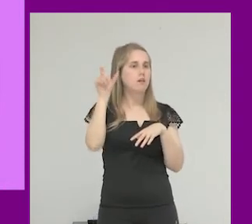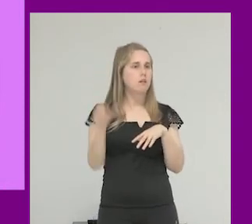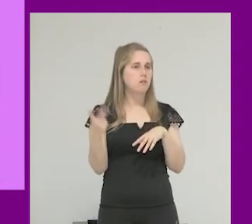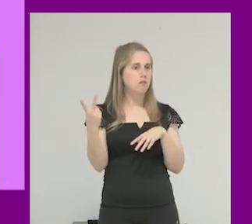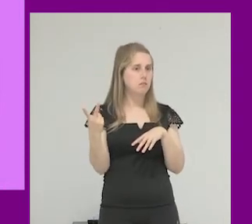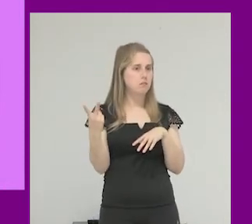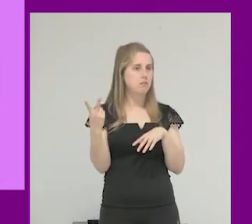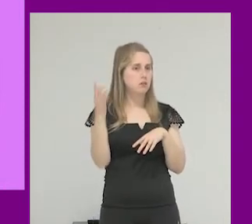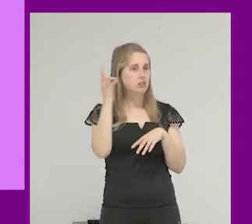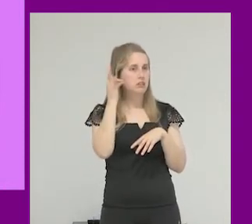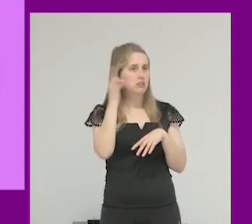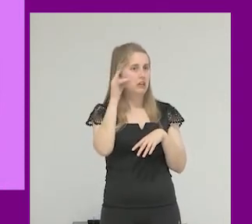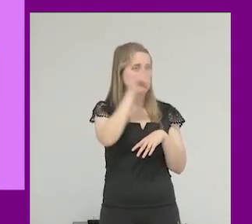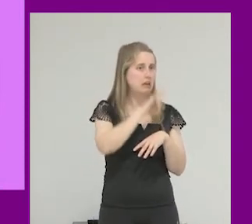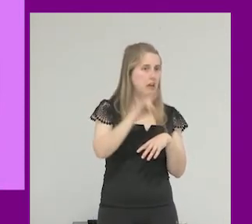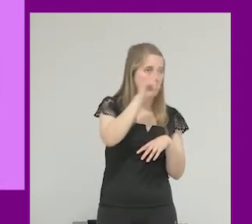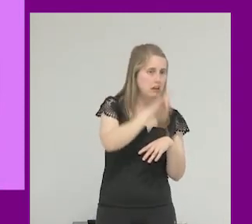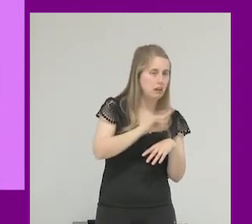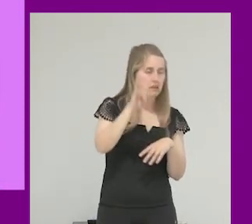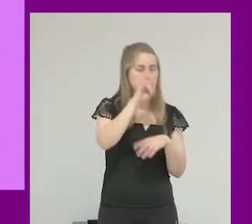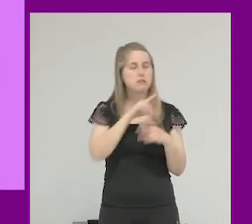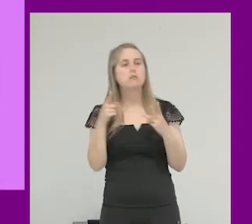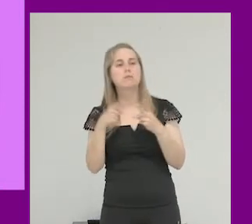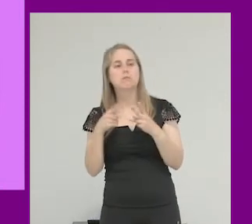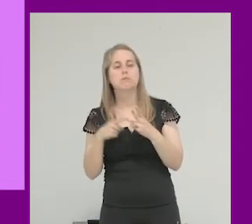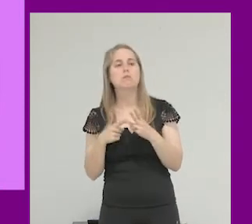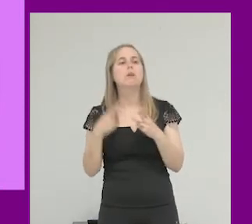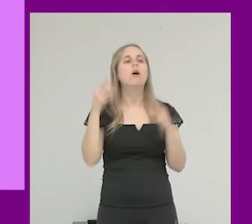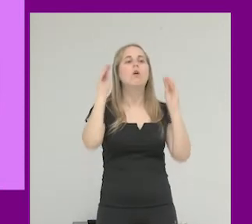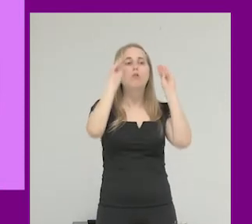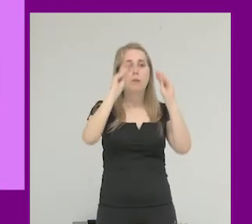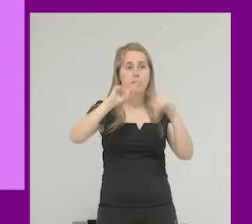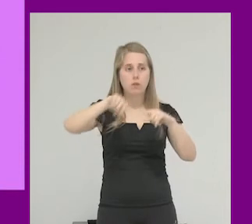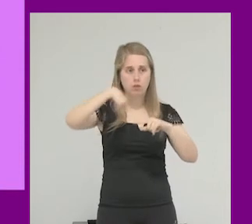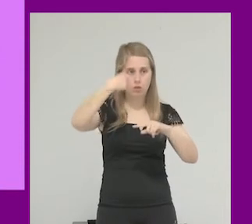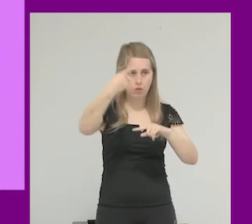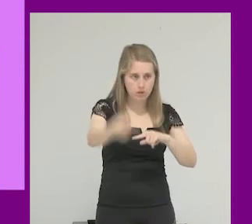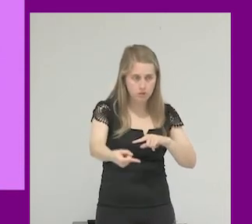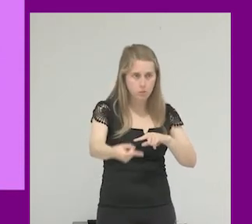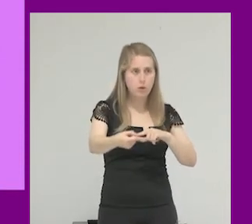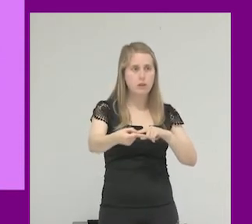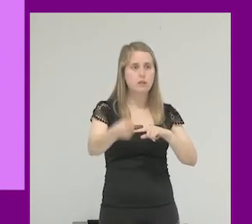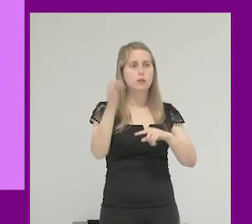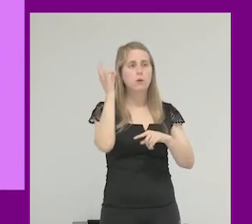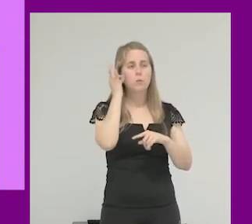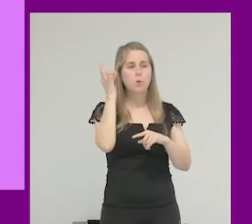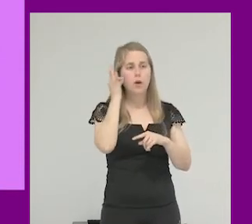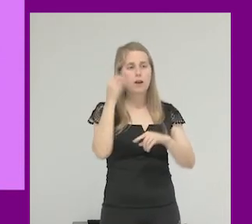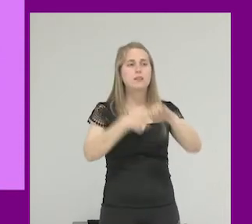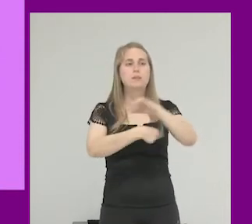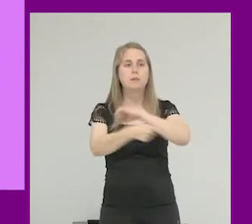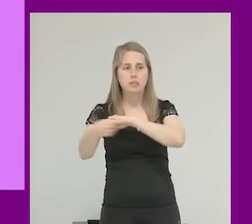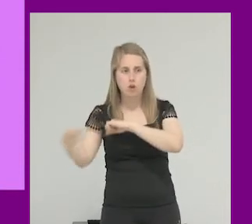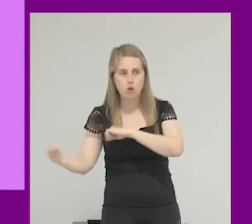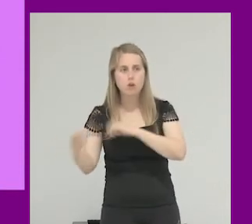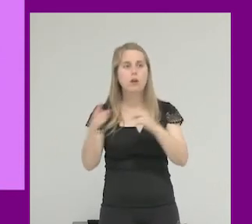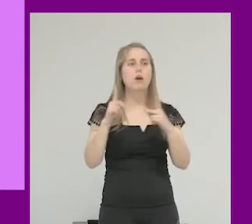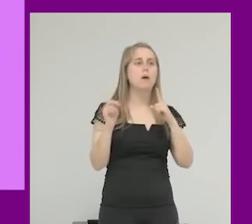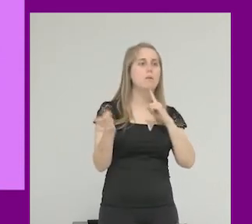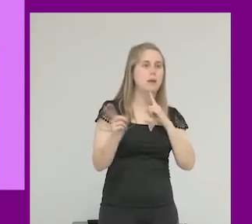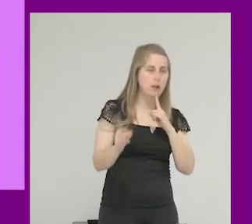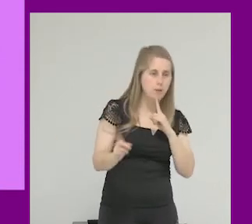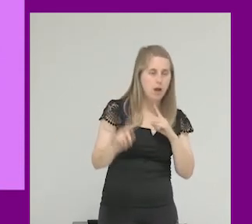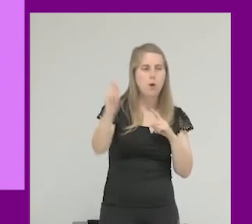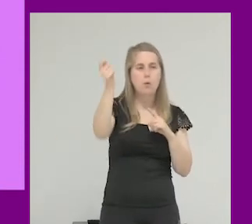canaria Dolores Beltrán. Tras esa formación, unas cuantas mozas de Vitoria-Gasteiz, Bilbao, Pamplona